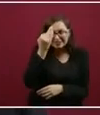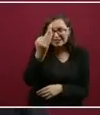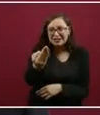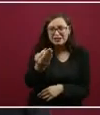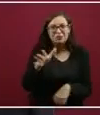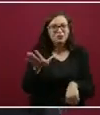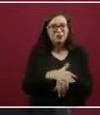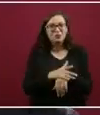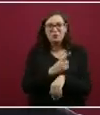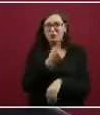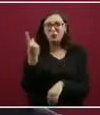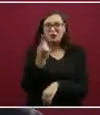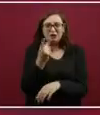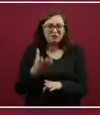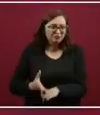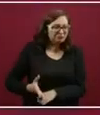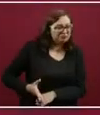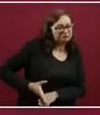dejaron